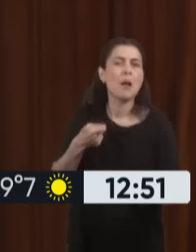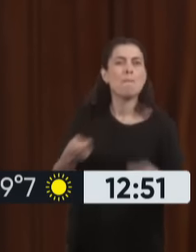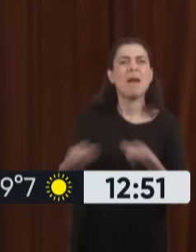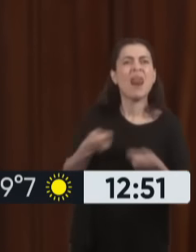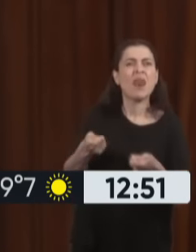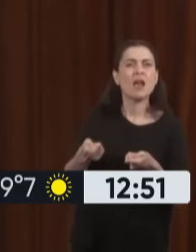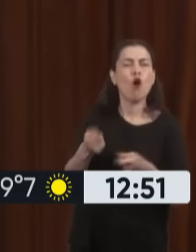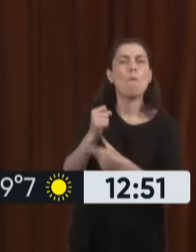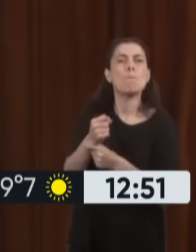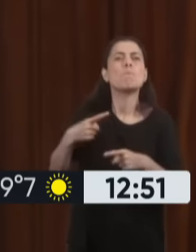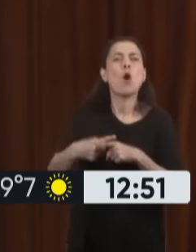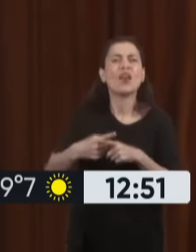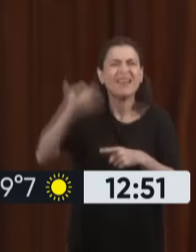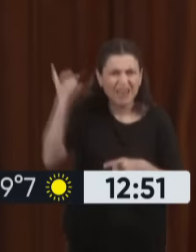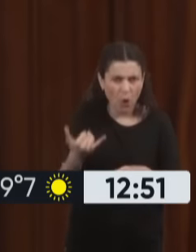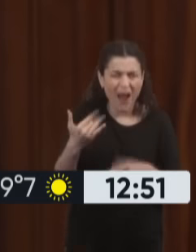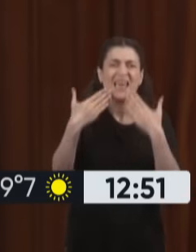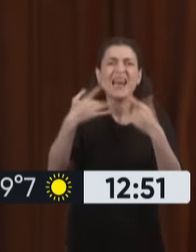francos!